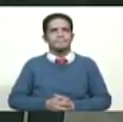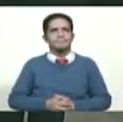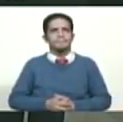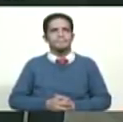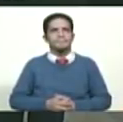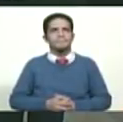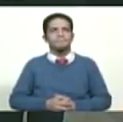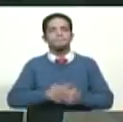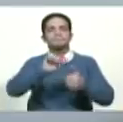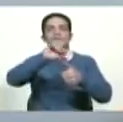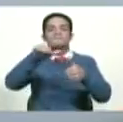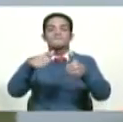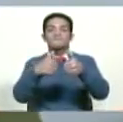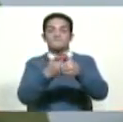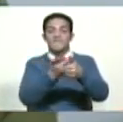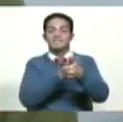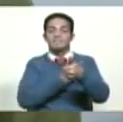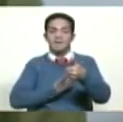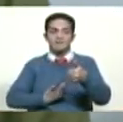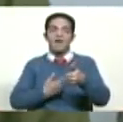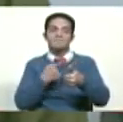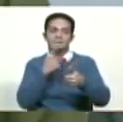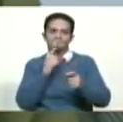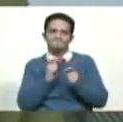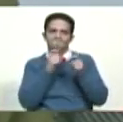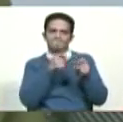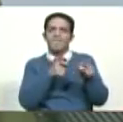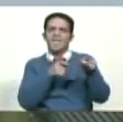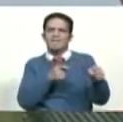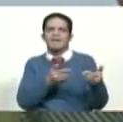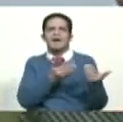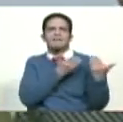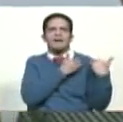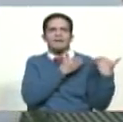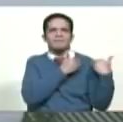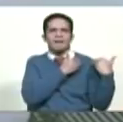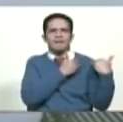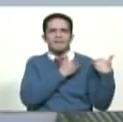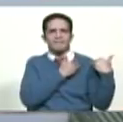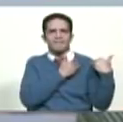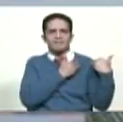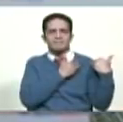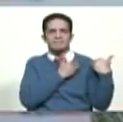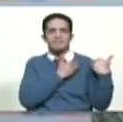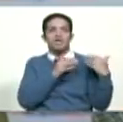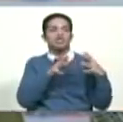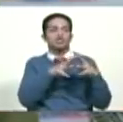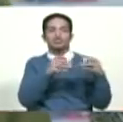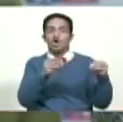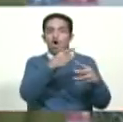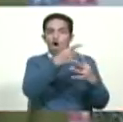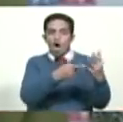La vicepresidenta va a estar encargada, como saben ustedes, de todos los proyectos.